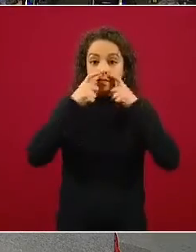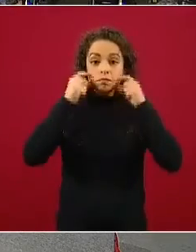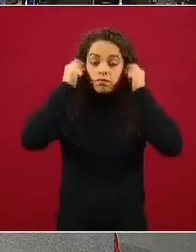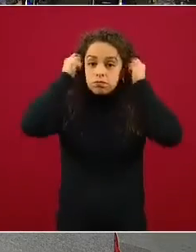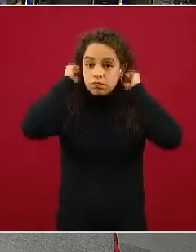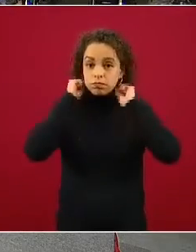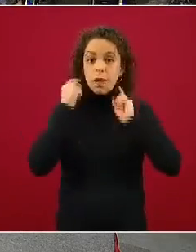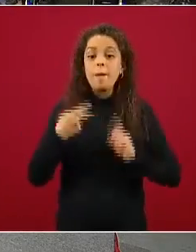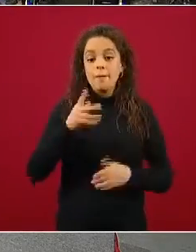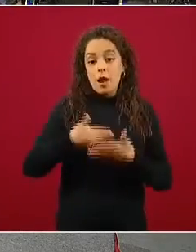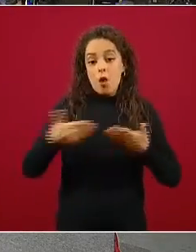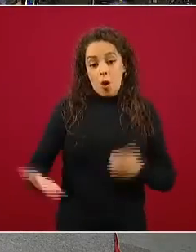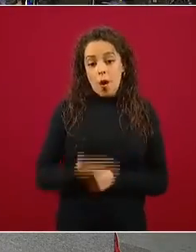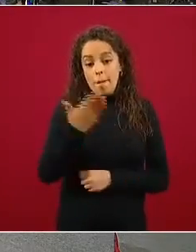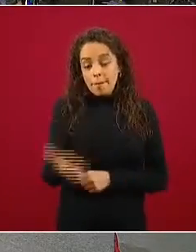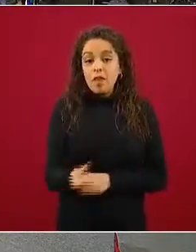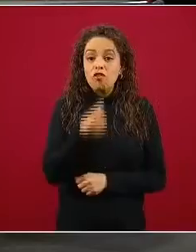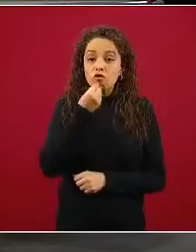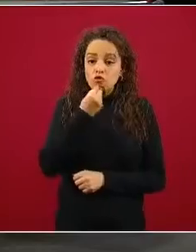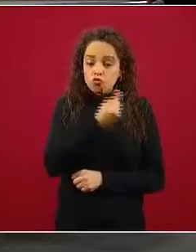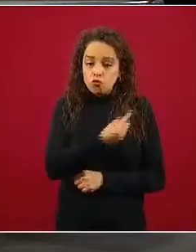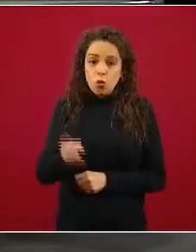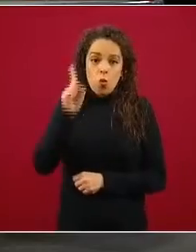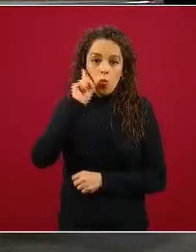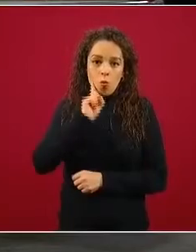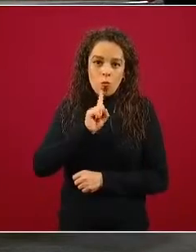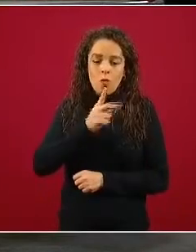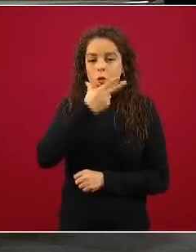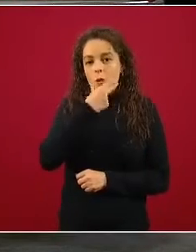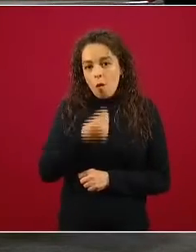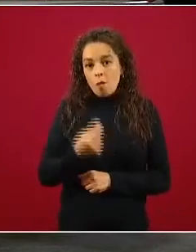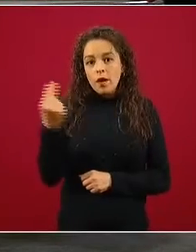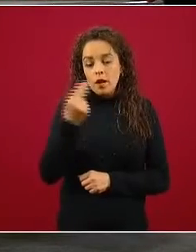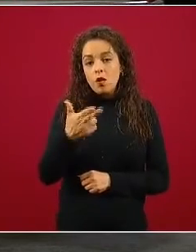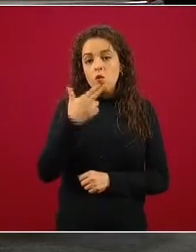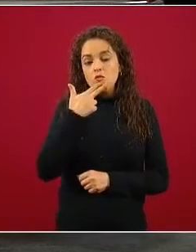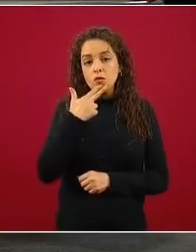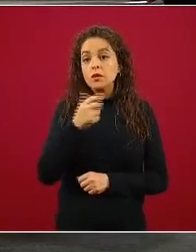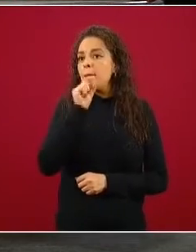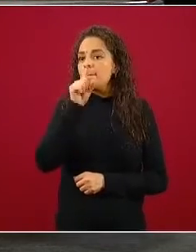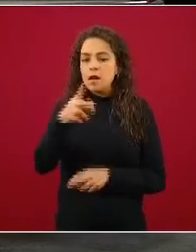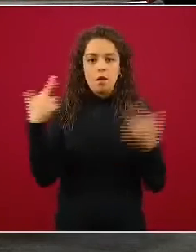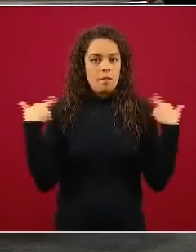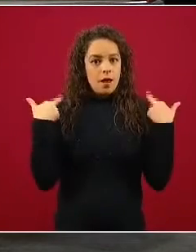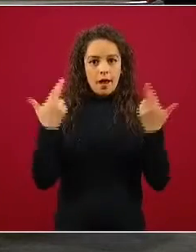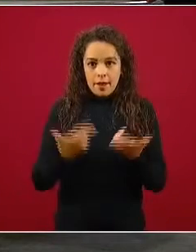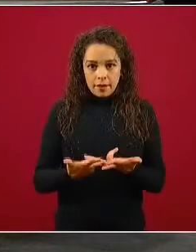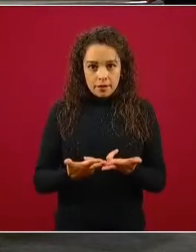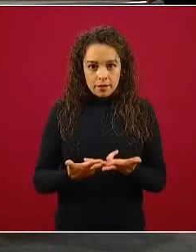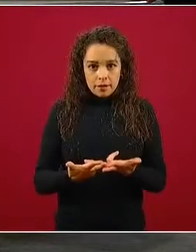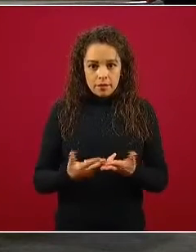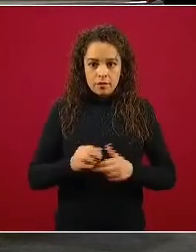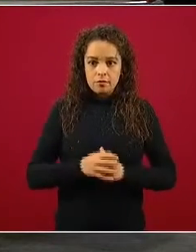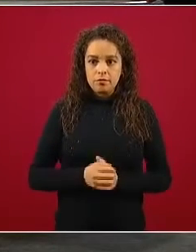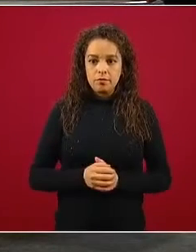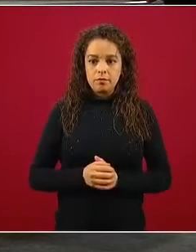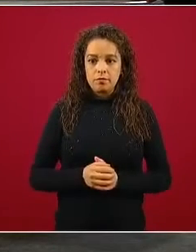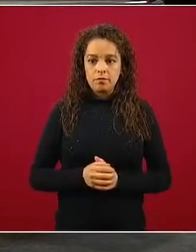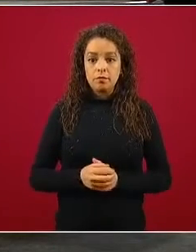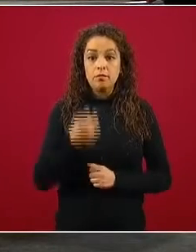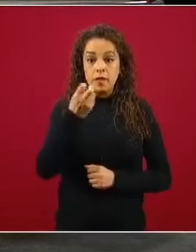a los niños que vayan a usar el cubrebocas y a los maestros, pues es un signo de